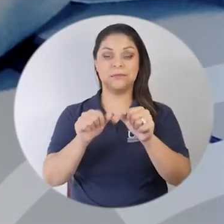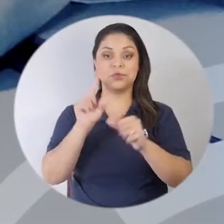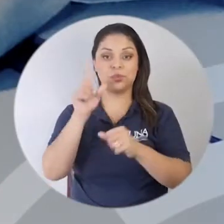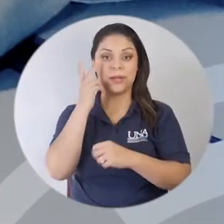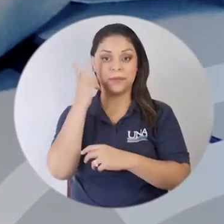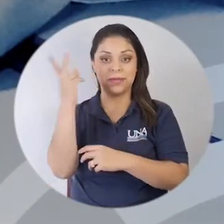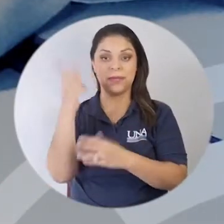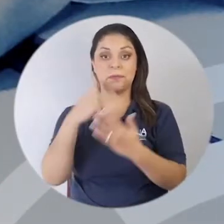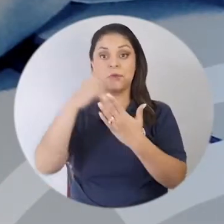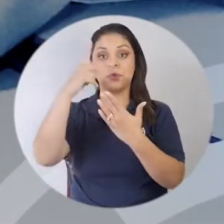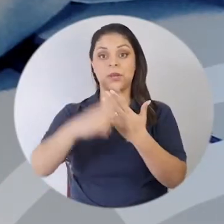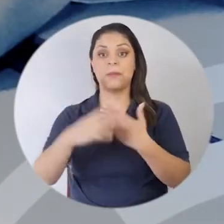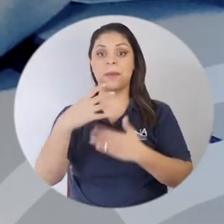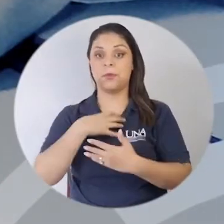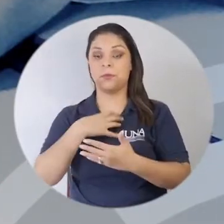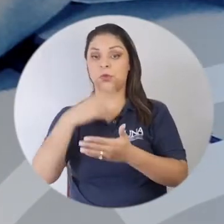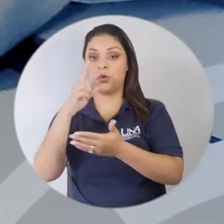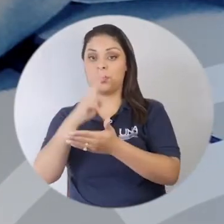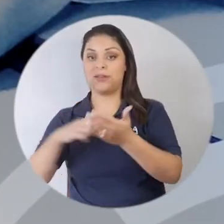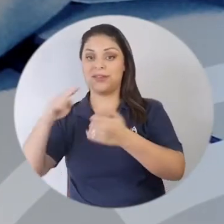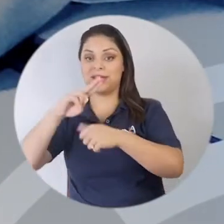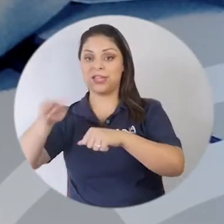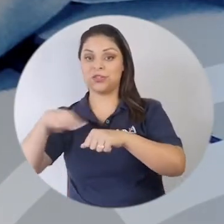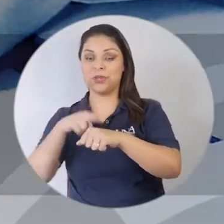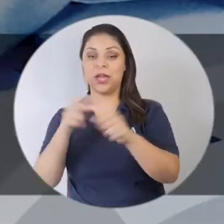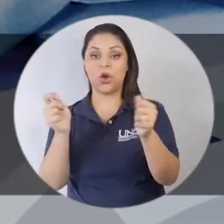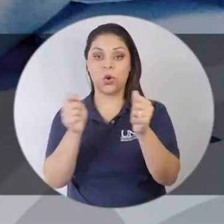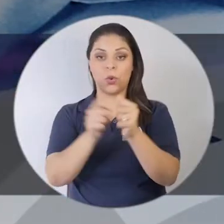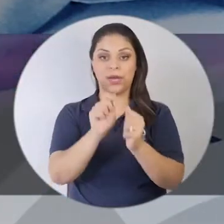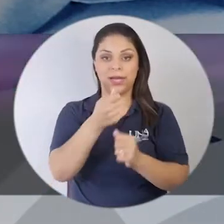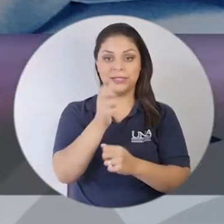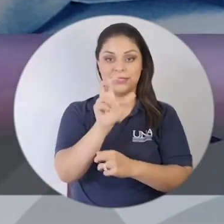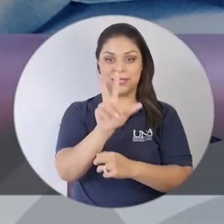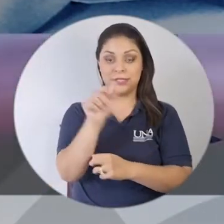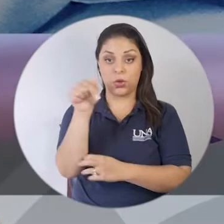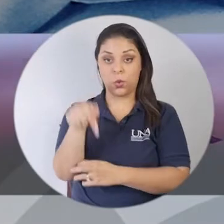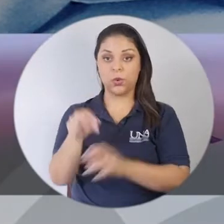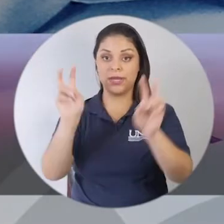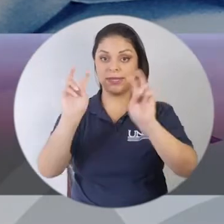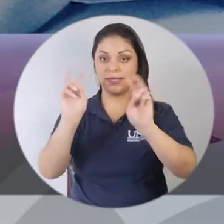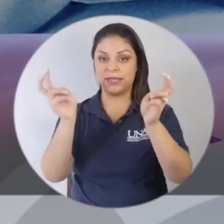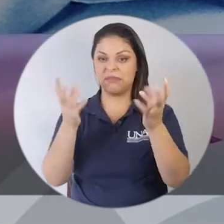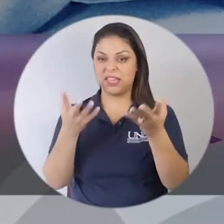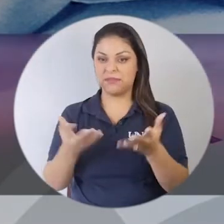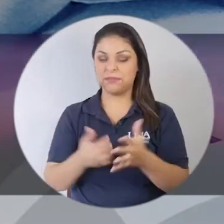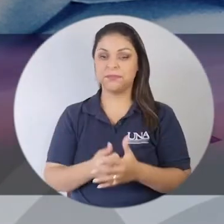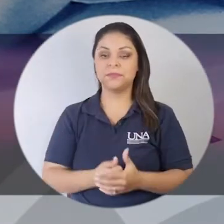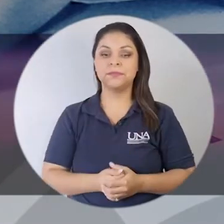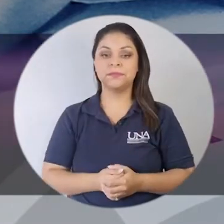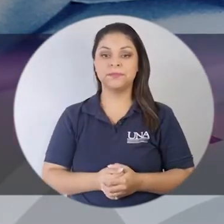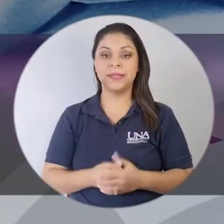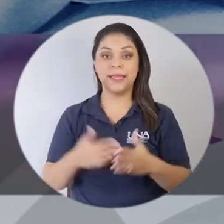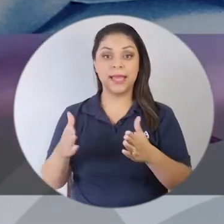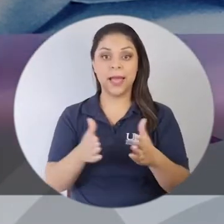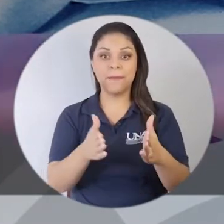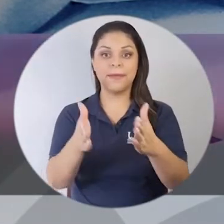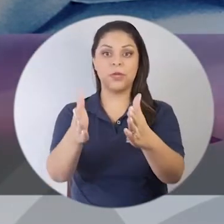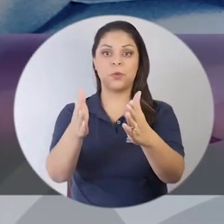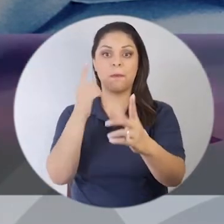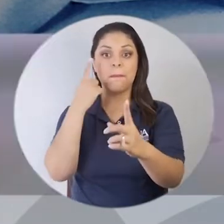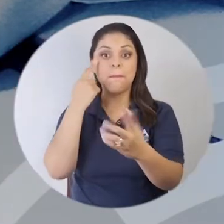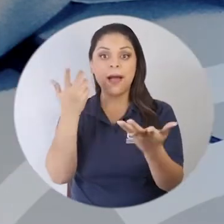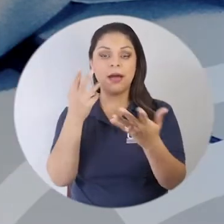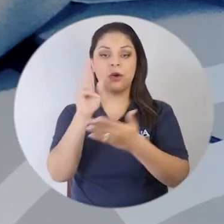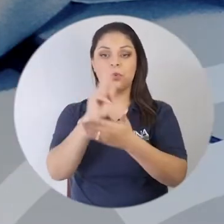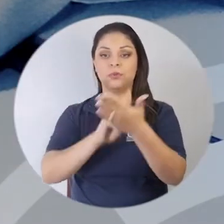Continúa usted con una mirada del programa de la Universidad Nacional y del CINAR S.A. Hoy con el tema de el camino hacia una universidad